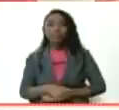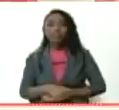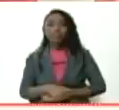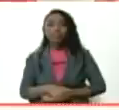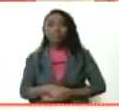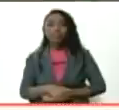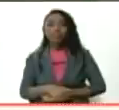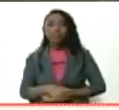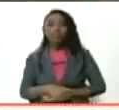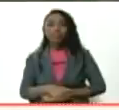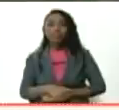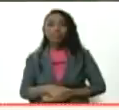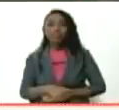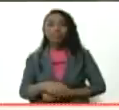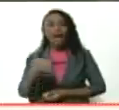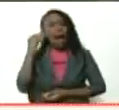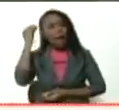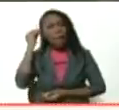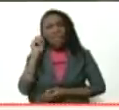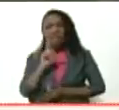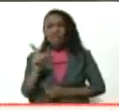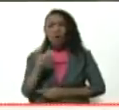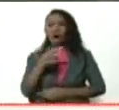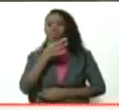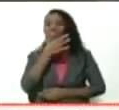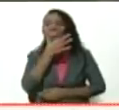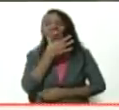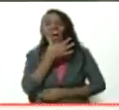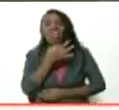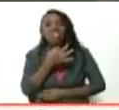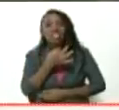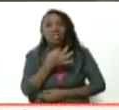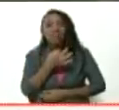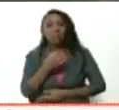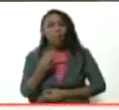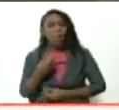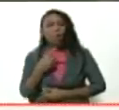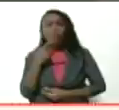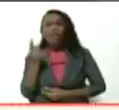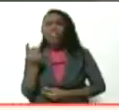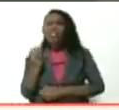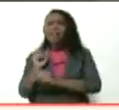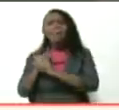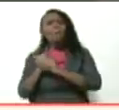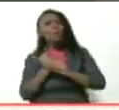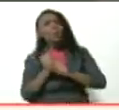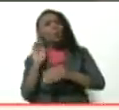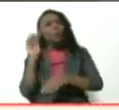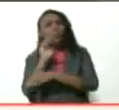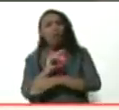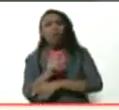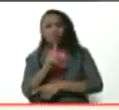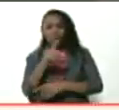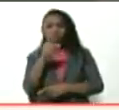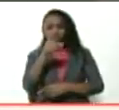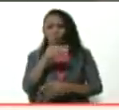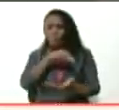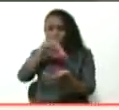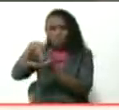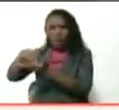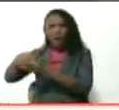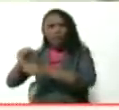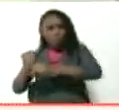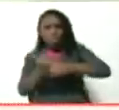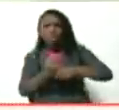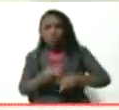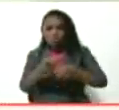Uno, el que crea que eso es fácil, como el que dice, no, batió un jonrón es fácil. Bueno, párate y dale jonrón.